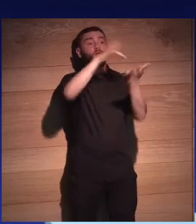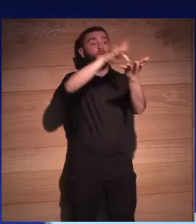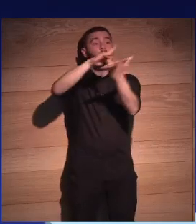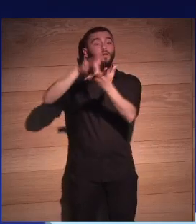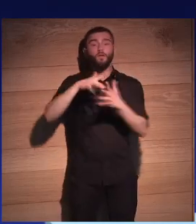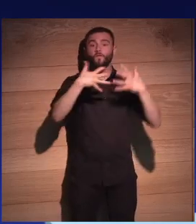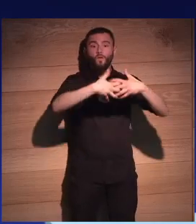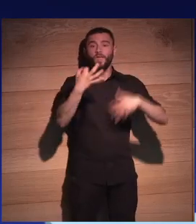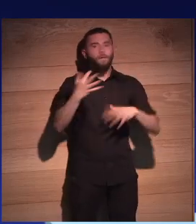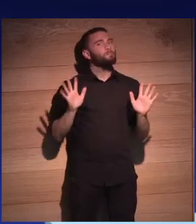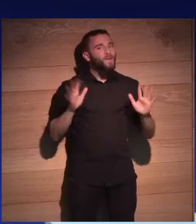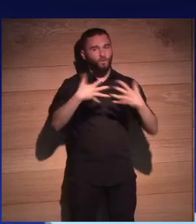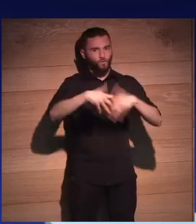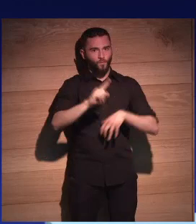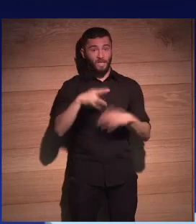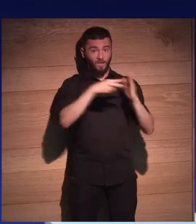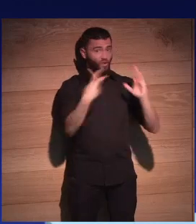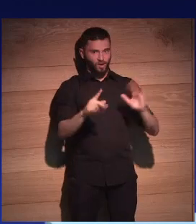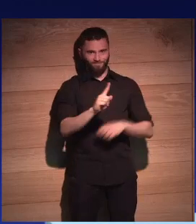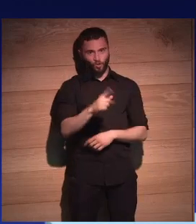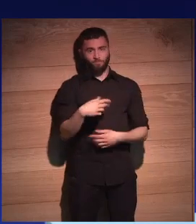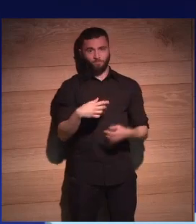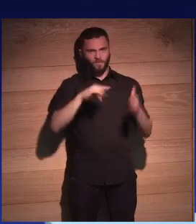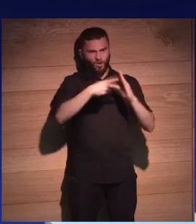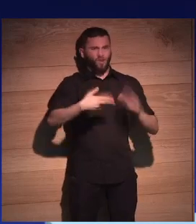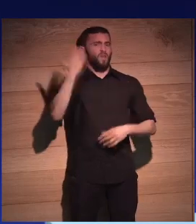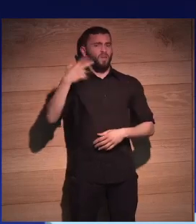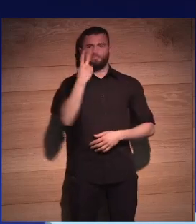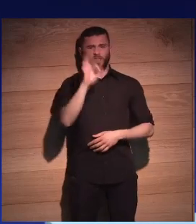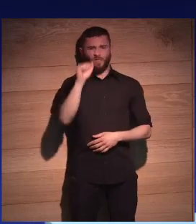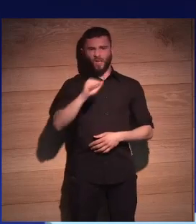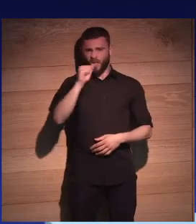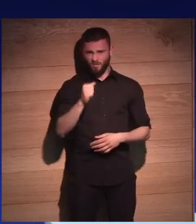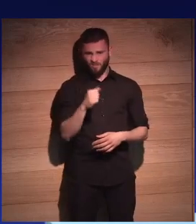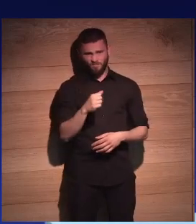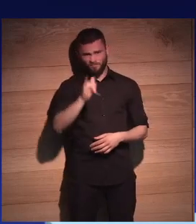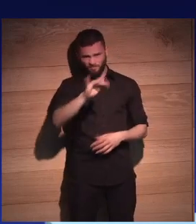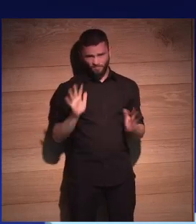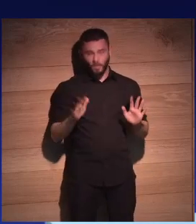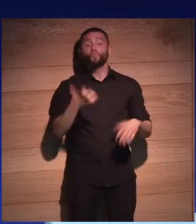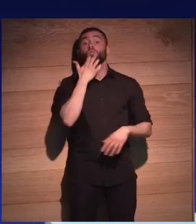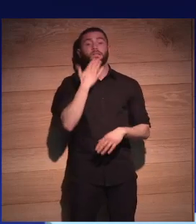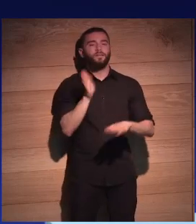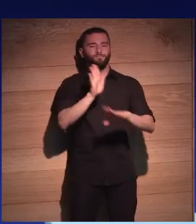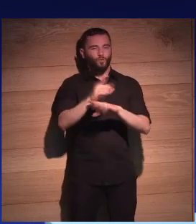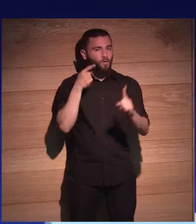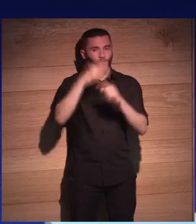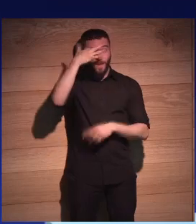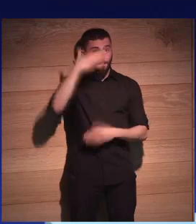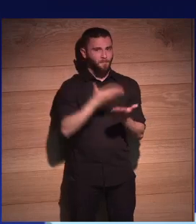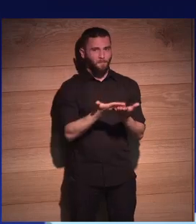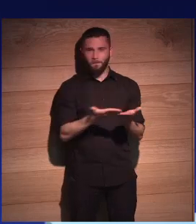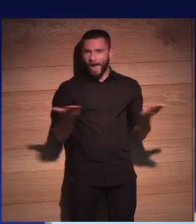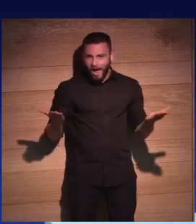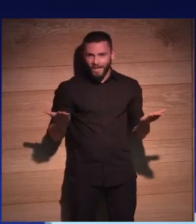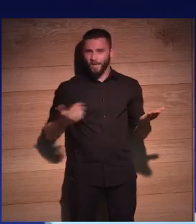simplemente y no es la tecnología lleva ahí 15 o 20 años, ¿vale? Entonces, eso es un ejemplo para que se imagine